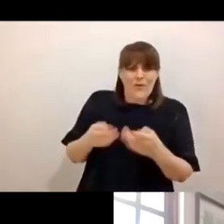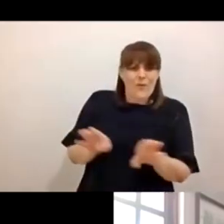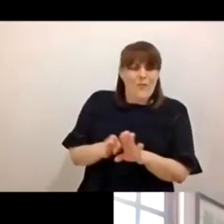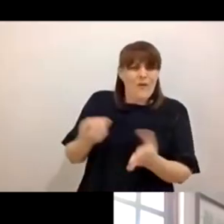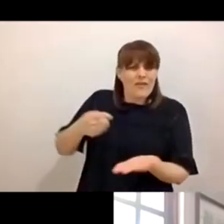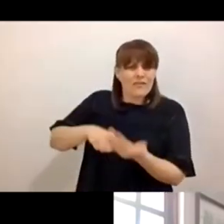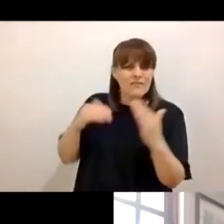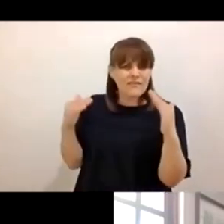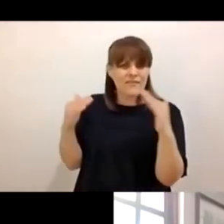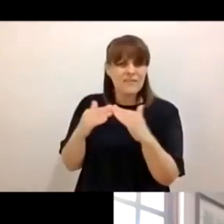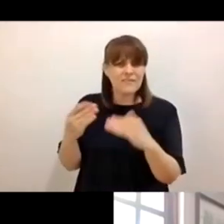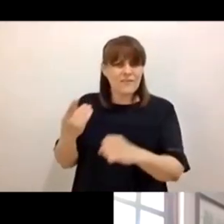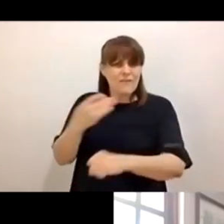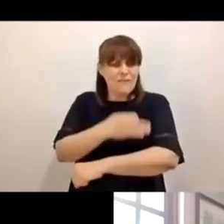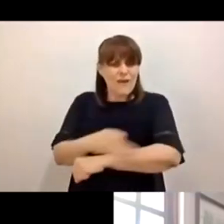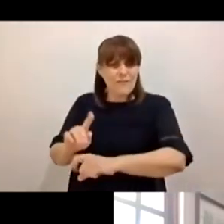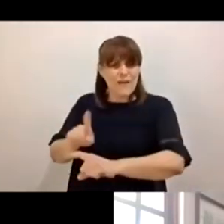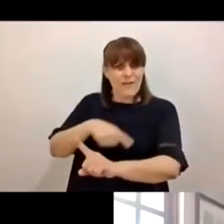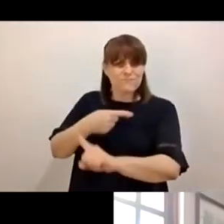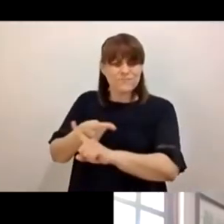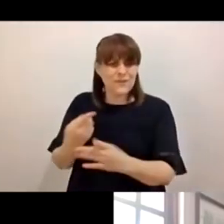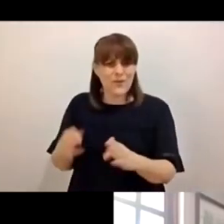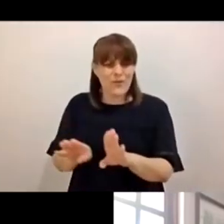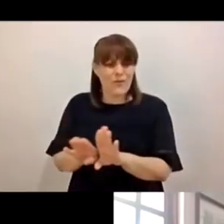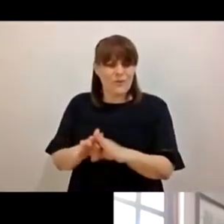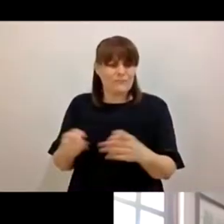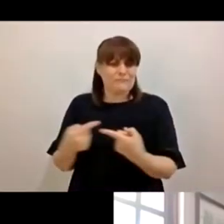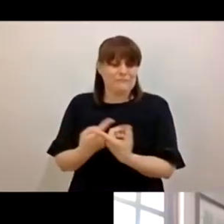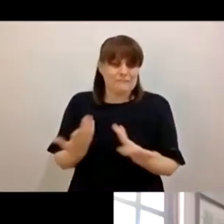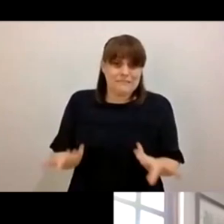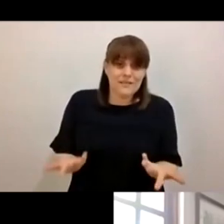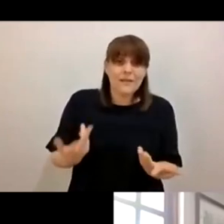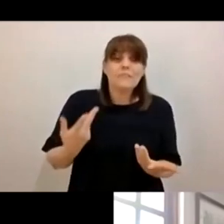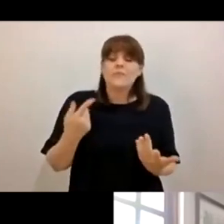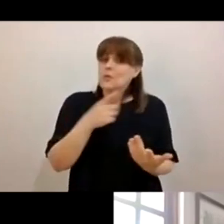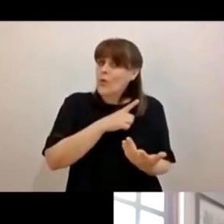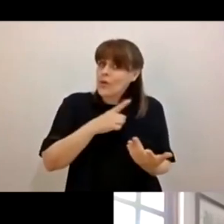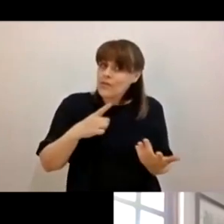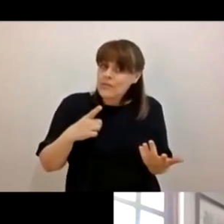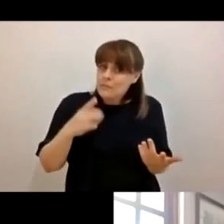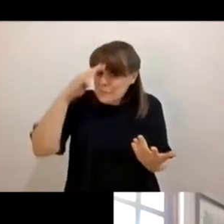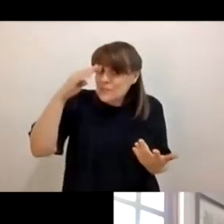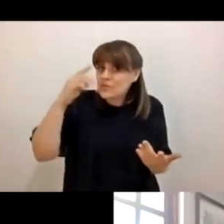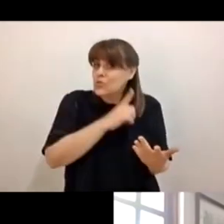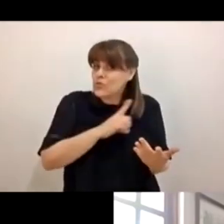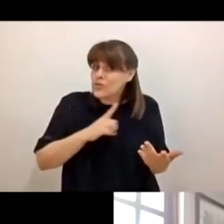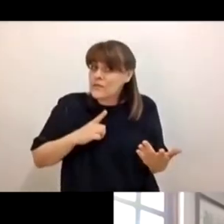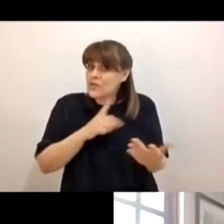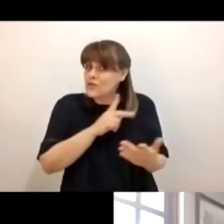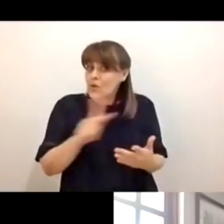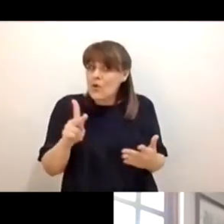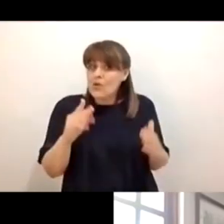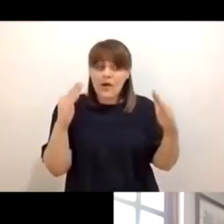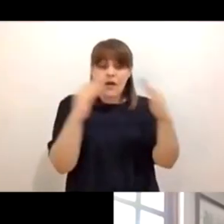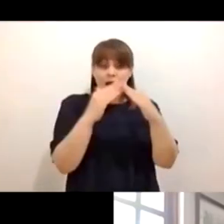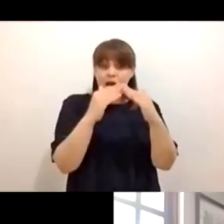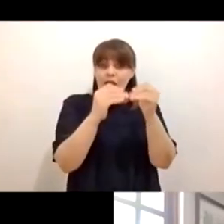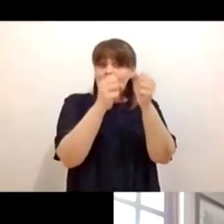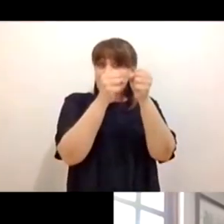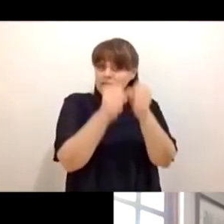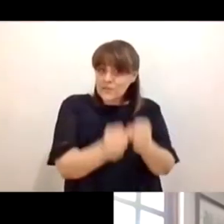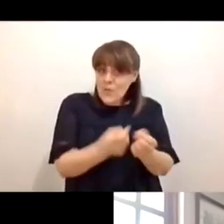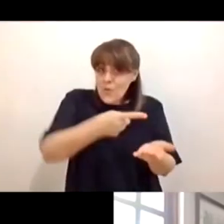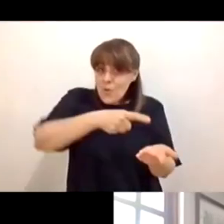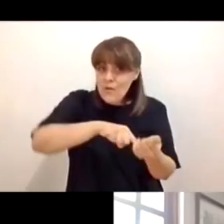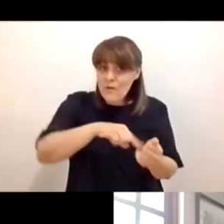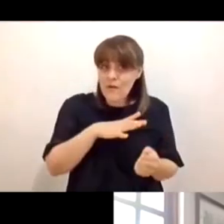pero bueno con mayor razón los hogares tienen que ser lugares seguros y tenemos que hacer lo que tengamos que hacer independientemente de que el contexto de